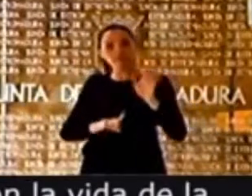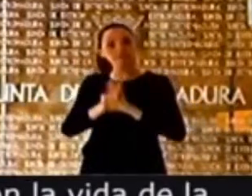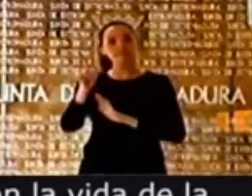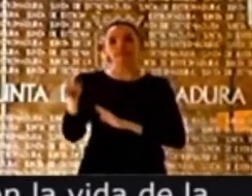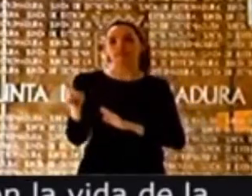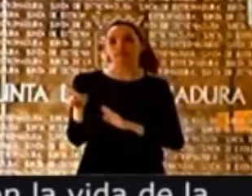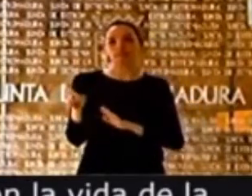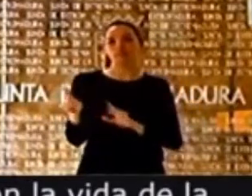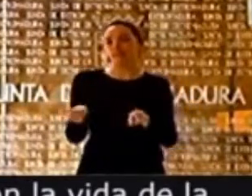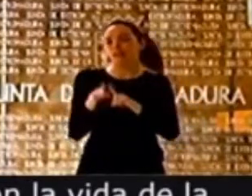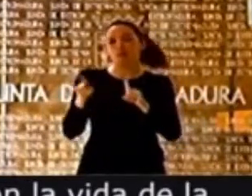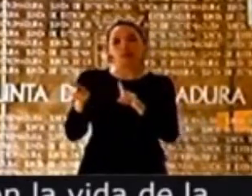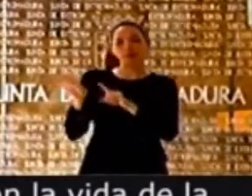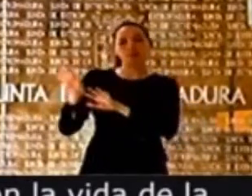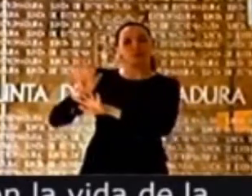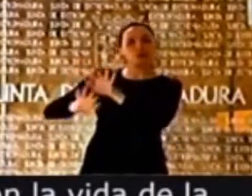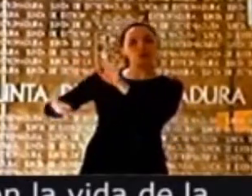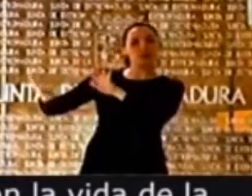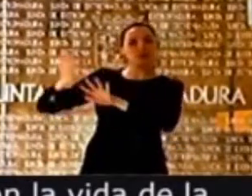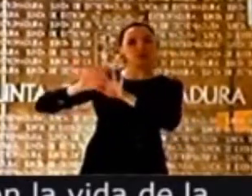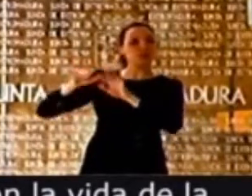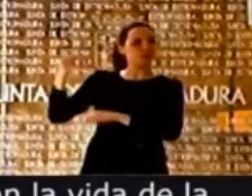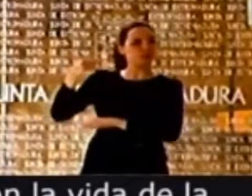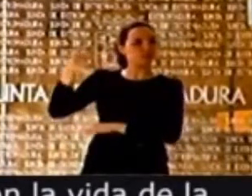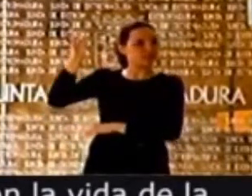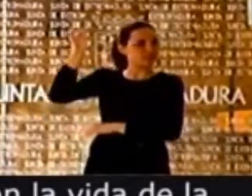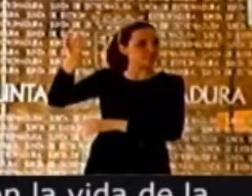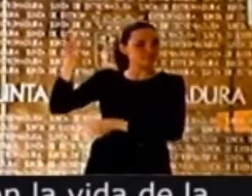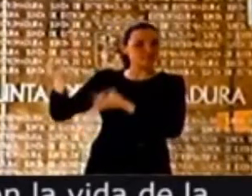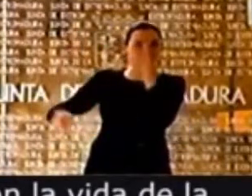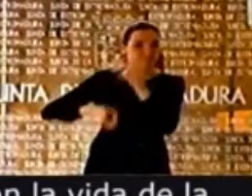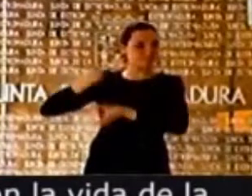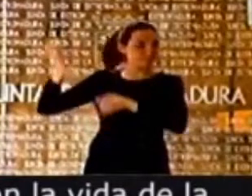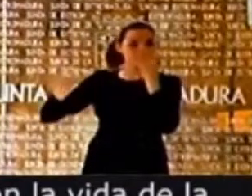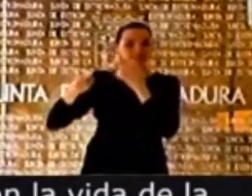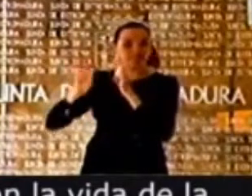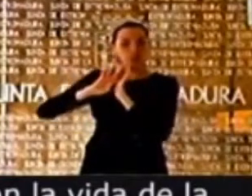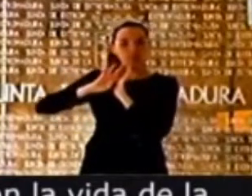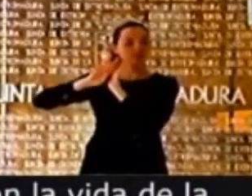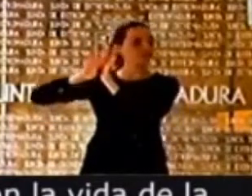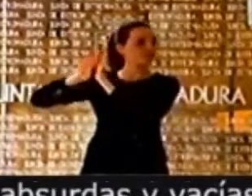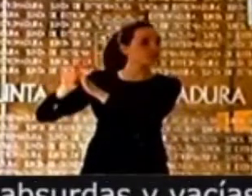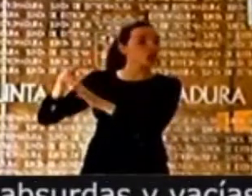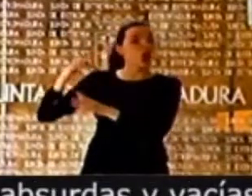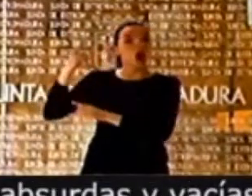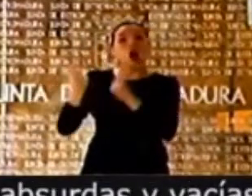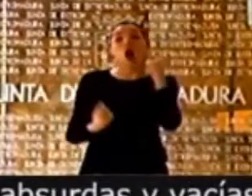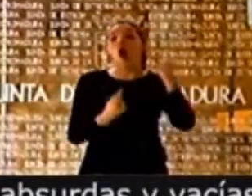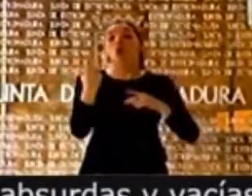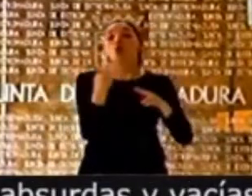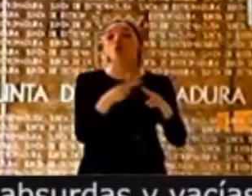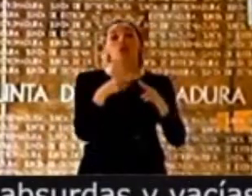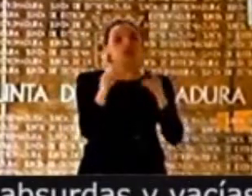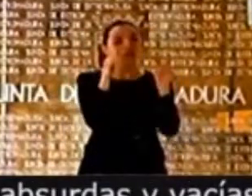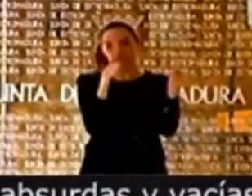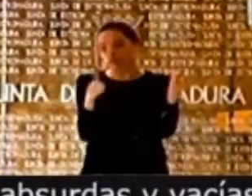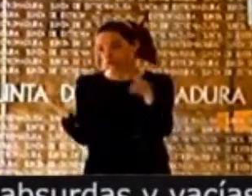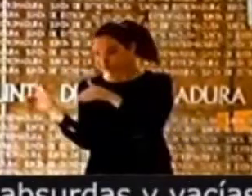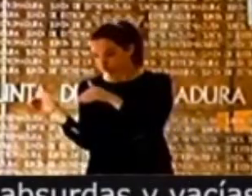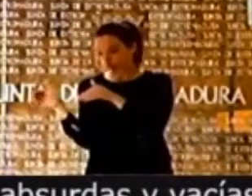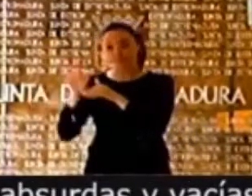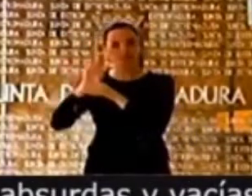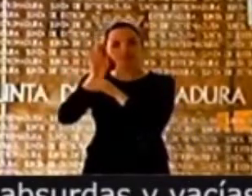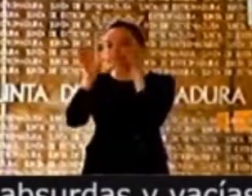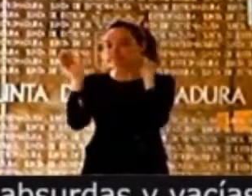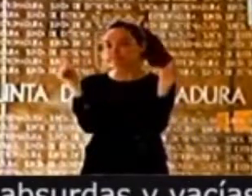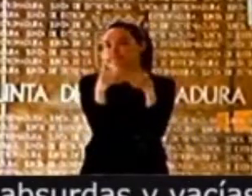nube tóxica de declaraciones absurdas y vacías en las que algunos políticos están convirtiendo la vida política y